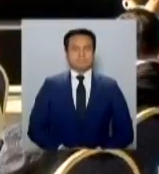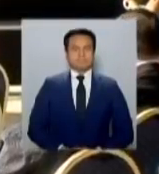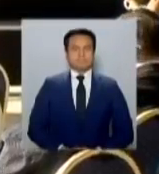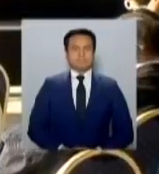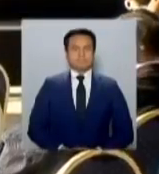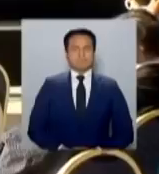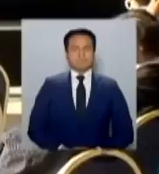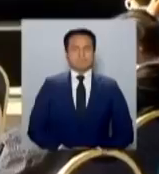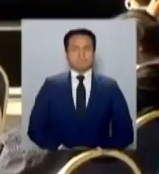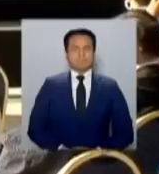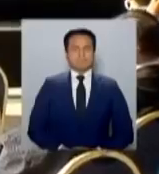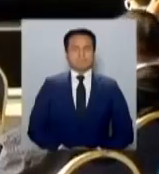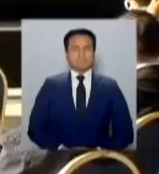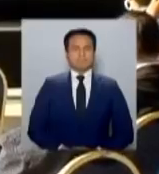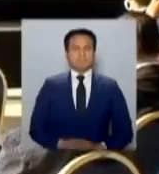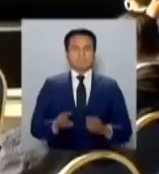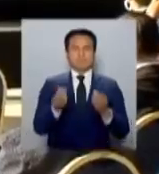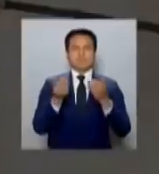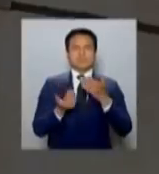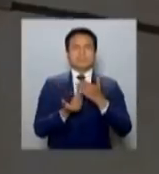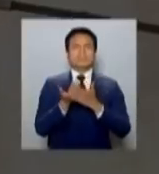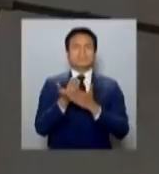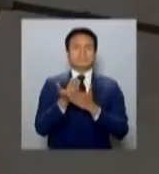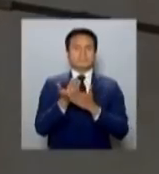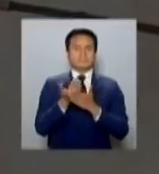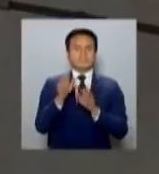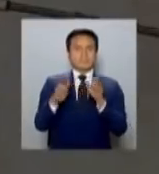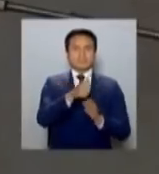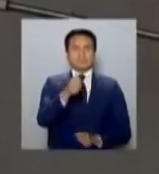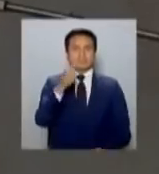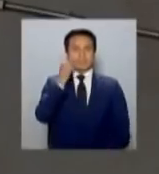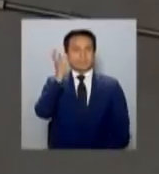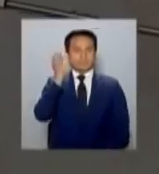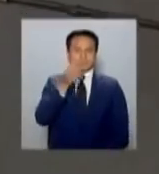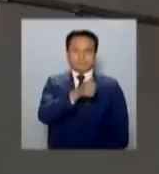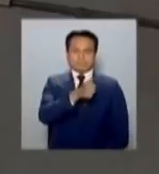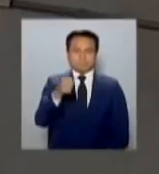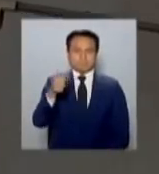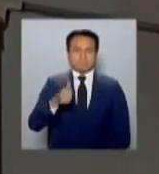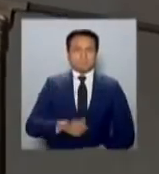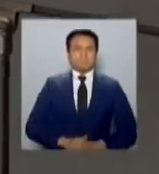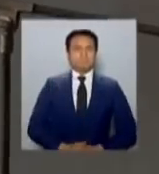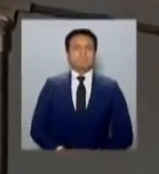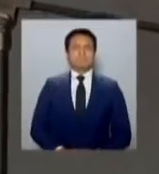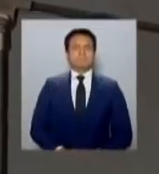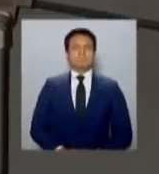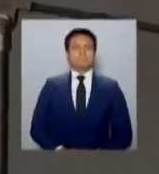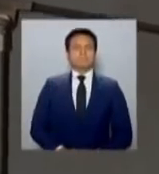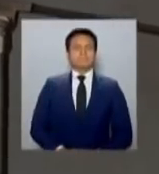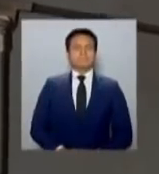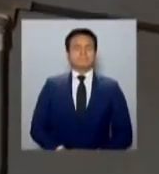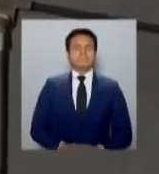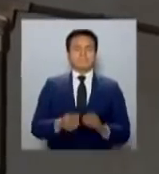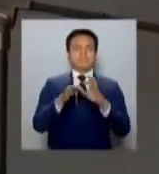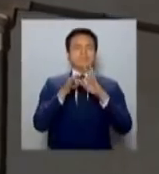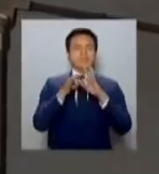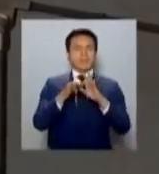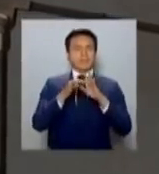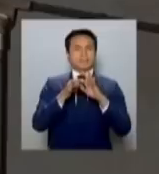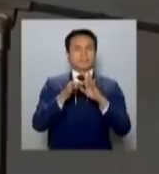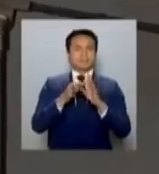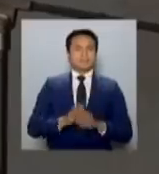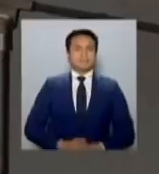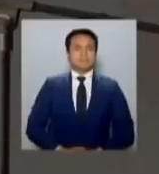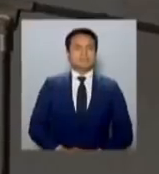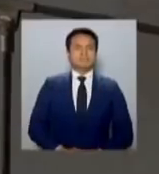manera el anuncio del gabinete. Dice que ve súper contenta, encantada, porque tengo la suerte de conocer a varios de ellos y me parecen excelentes. Conozco a